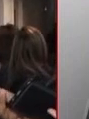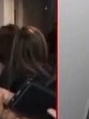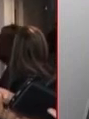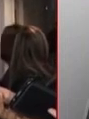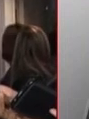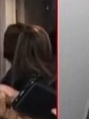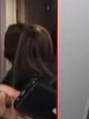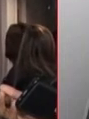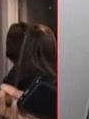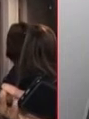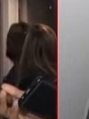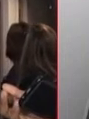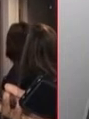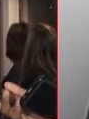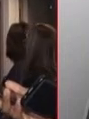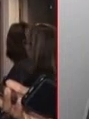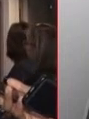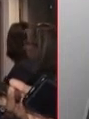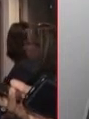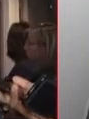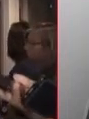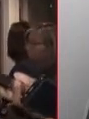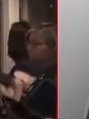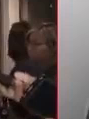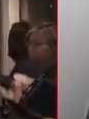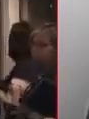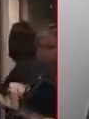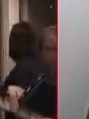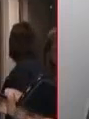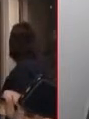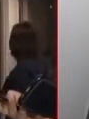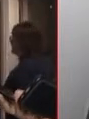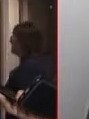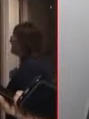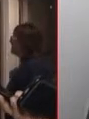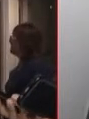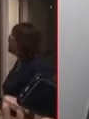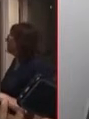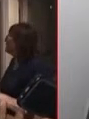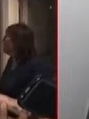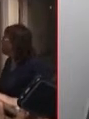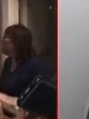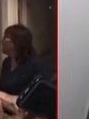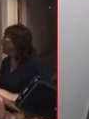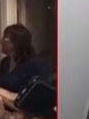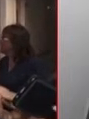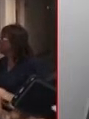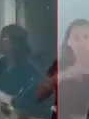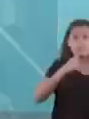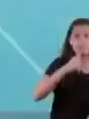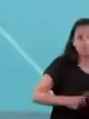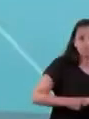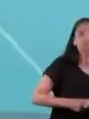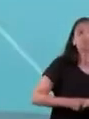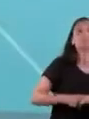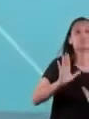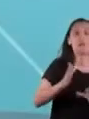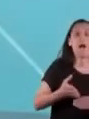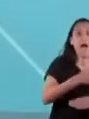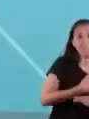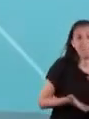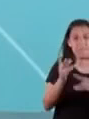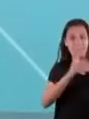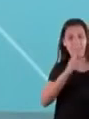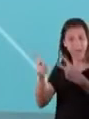tiene otras cuestiones que tienen que ver con judicializar, porque él era el que quería ser representante de Milei en San